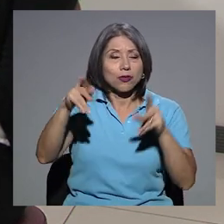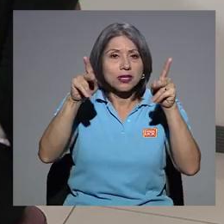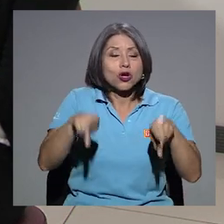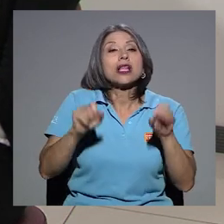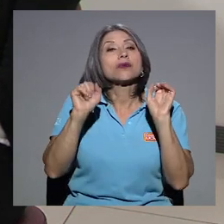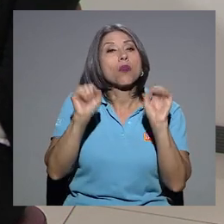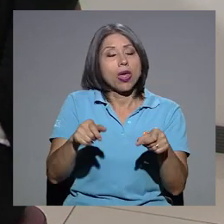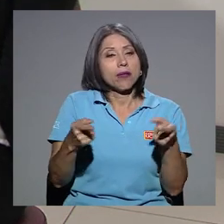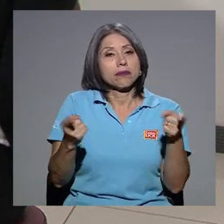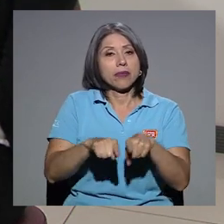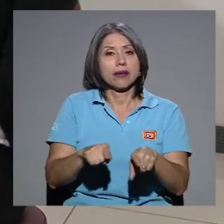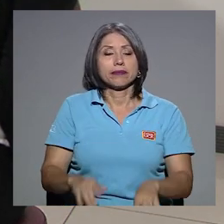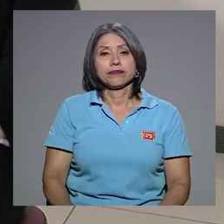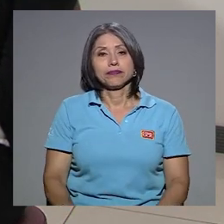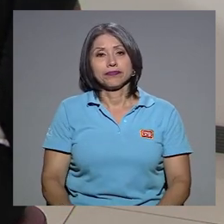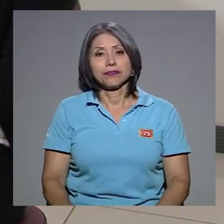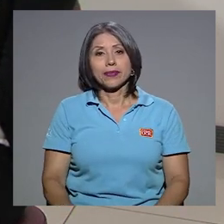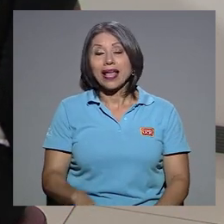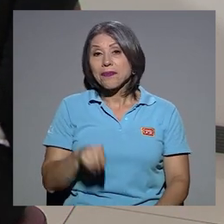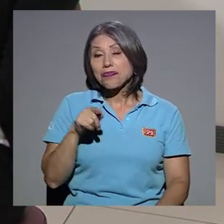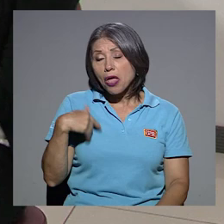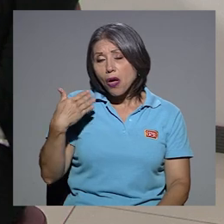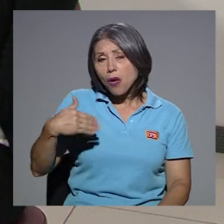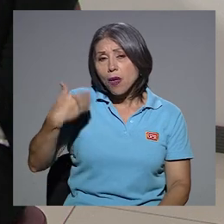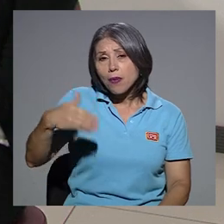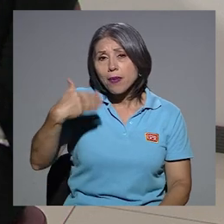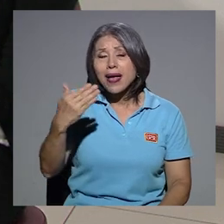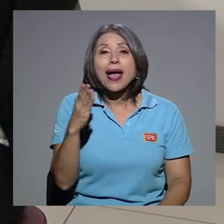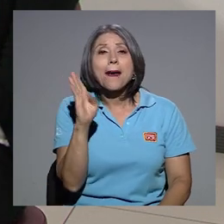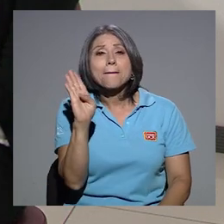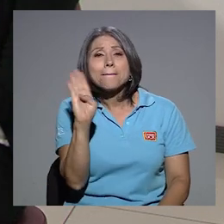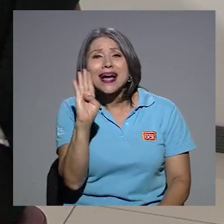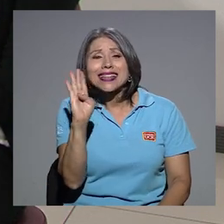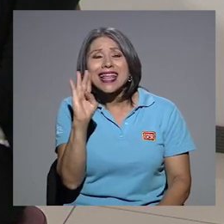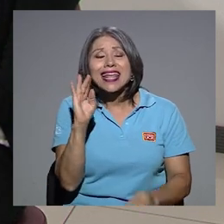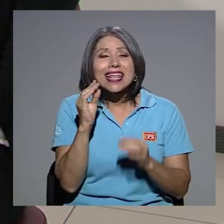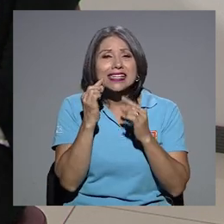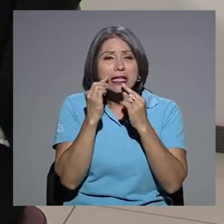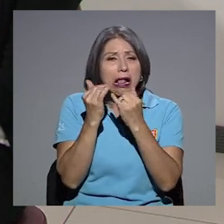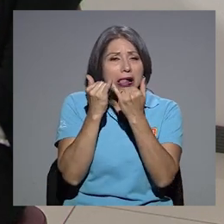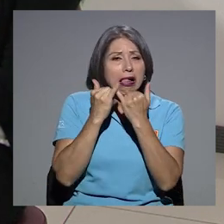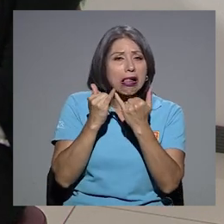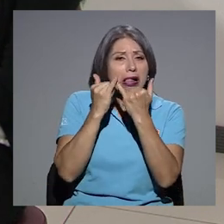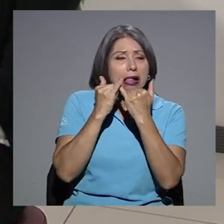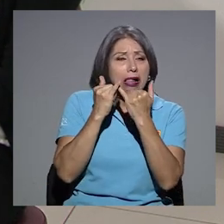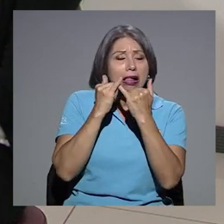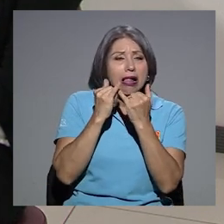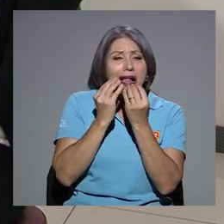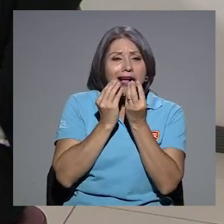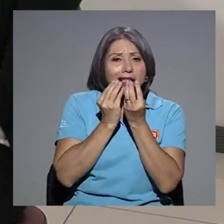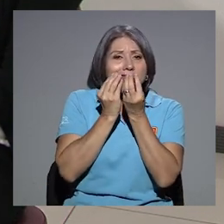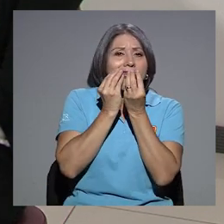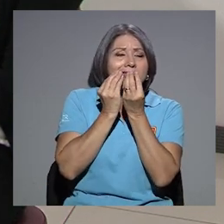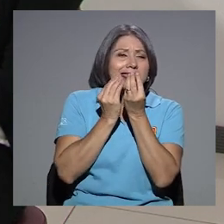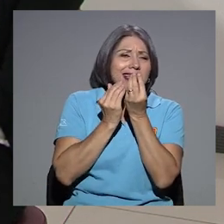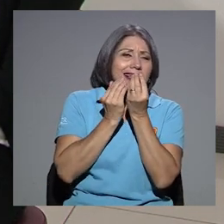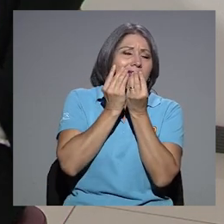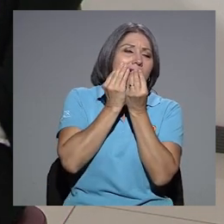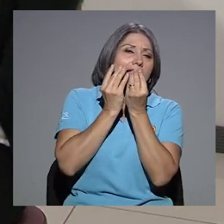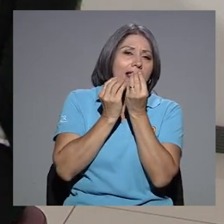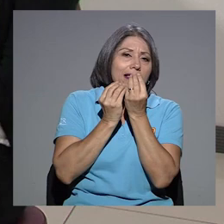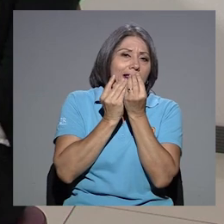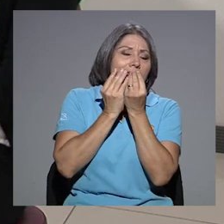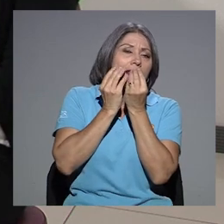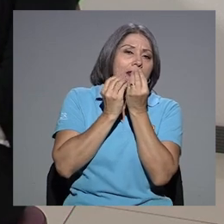que se puede ver afectada. Esas bacterias empiezan a meterse dentro del surco, empiezan a profundizarse cada vez